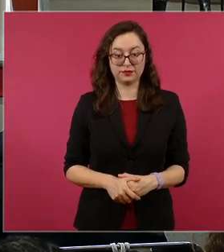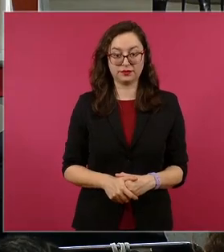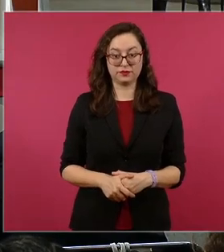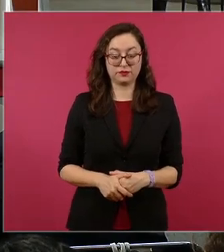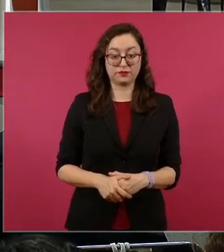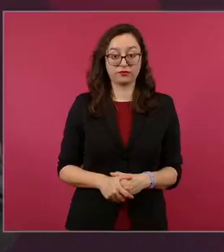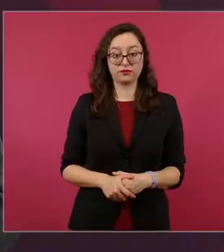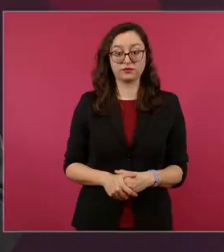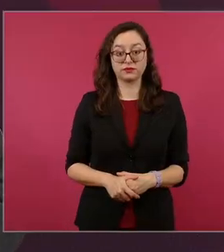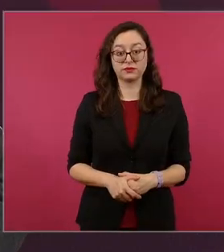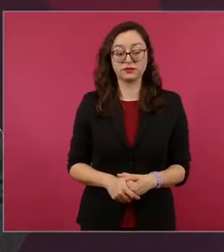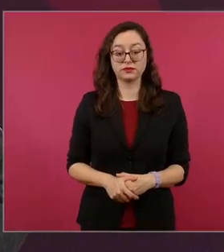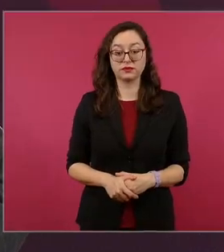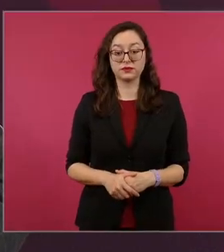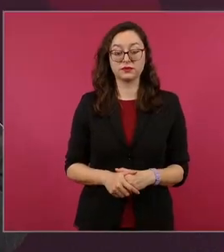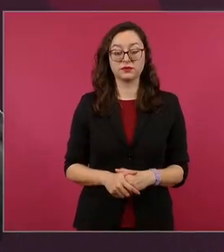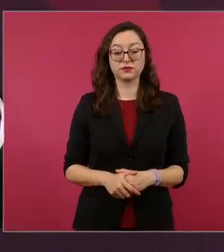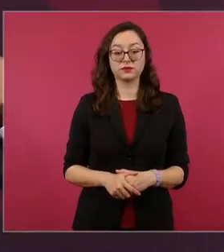reelección,